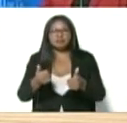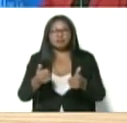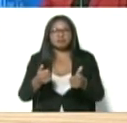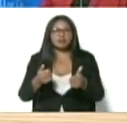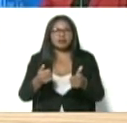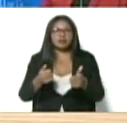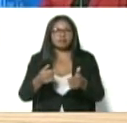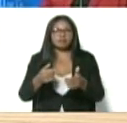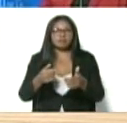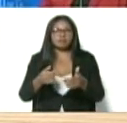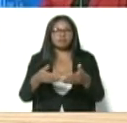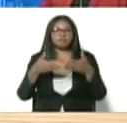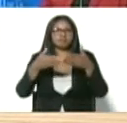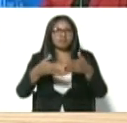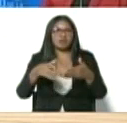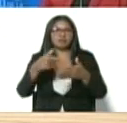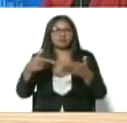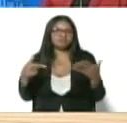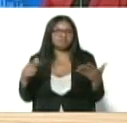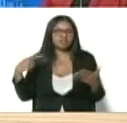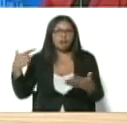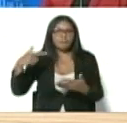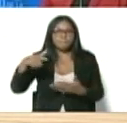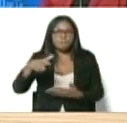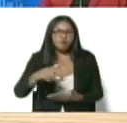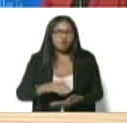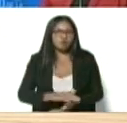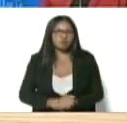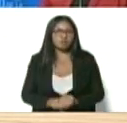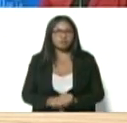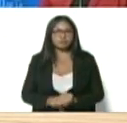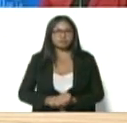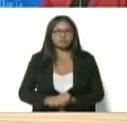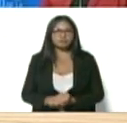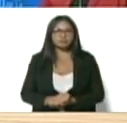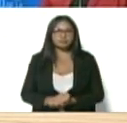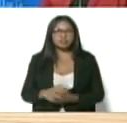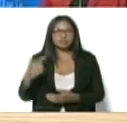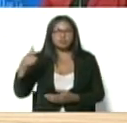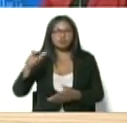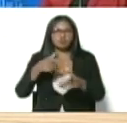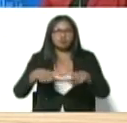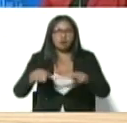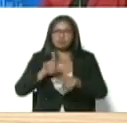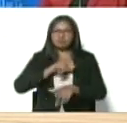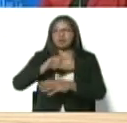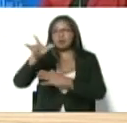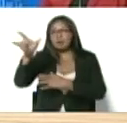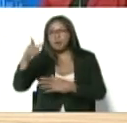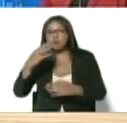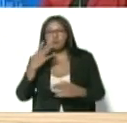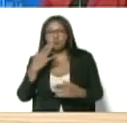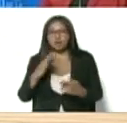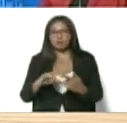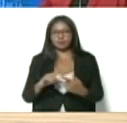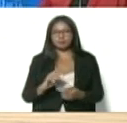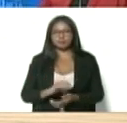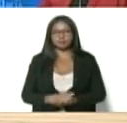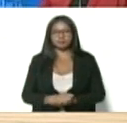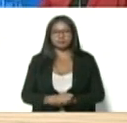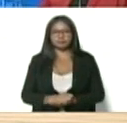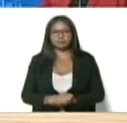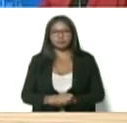del narcotráfico de las naves incurso horas en el espacio aéreo venezolano me